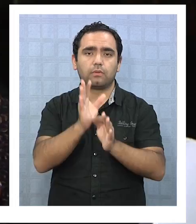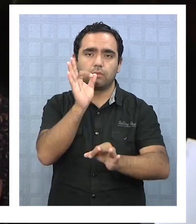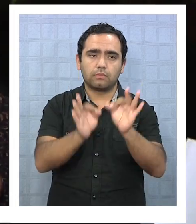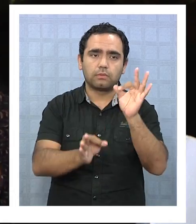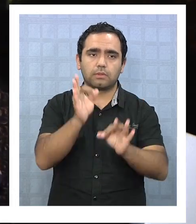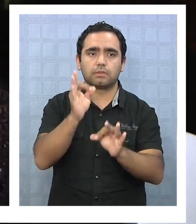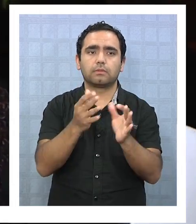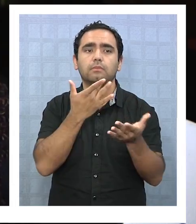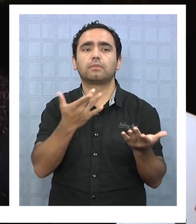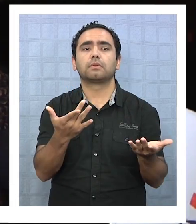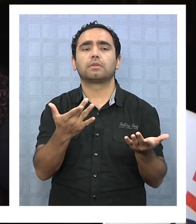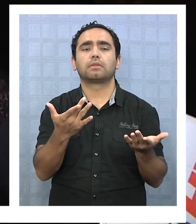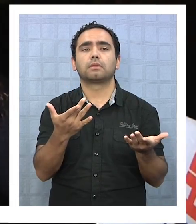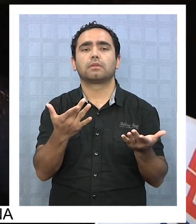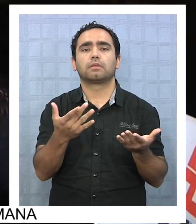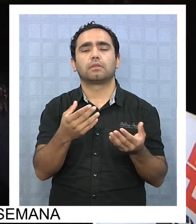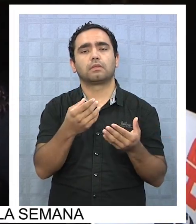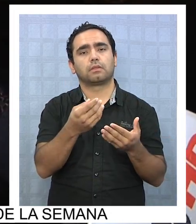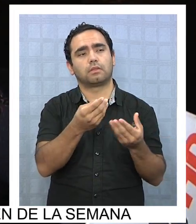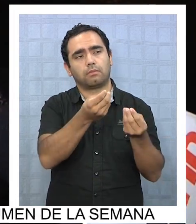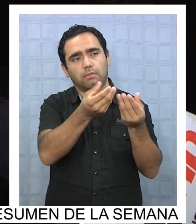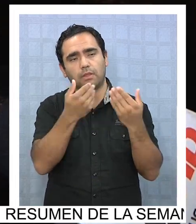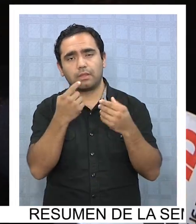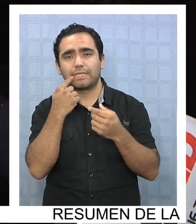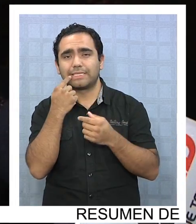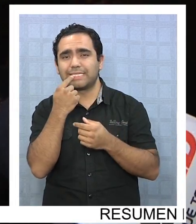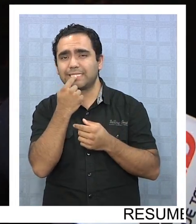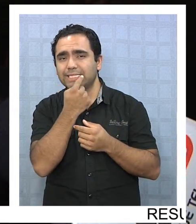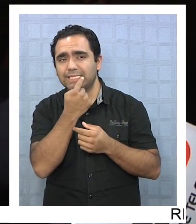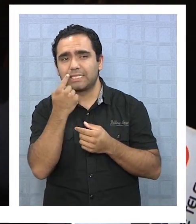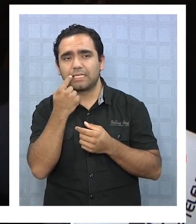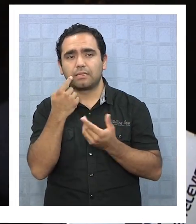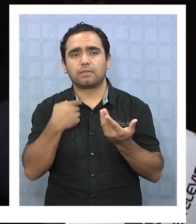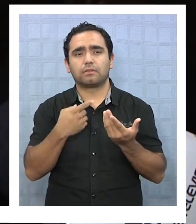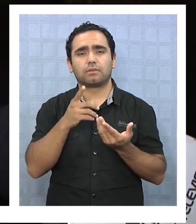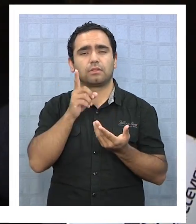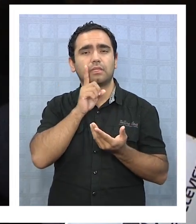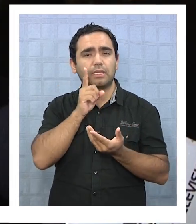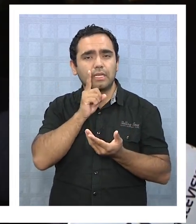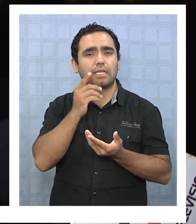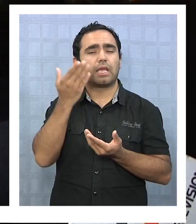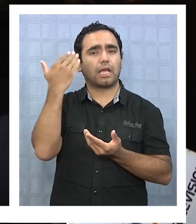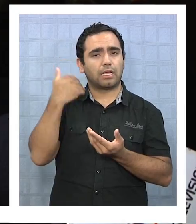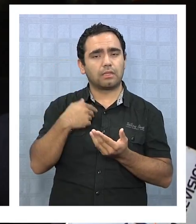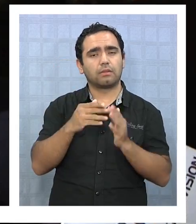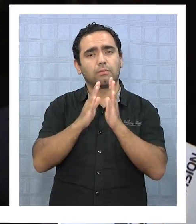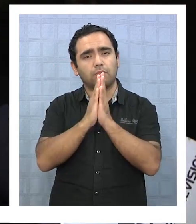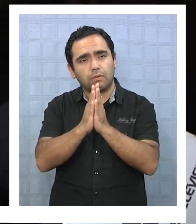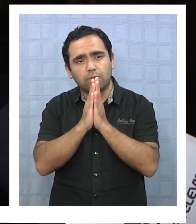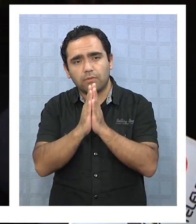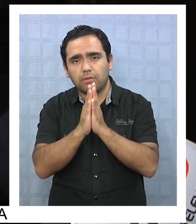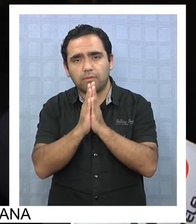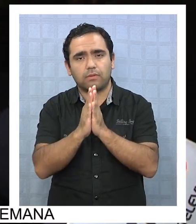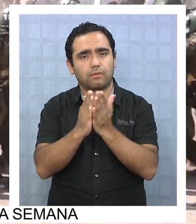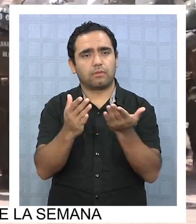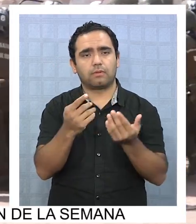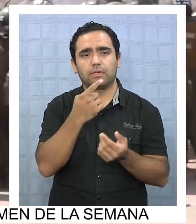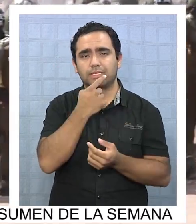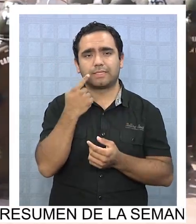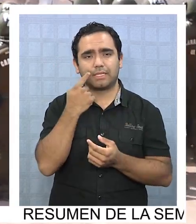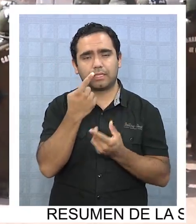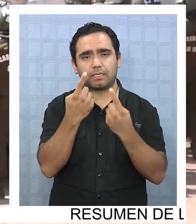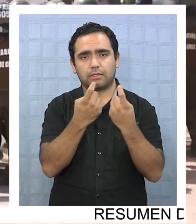y que me regrese mis dientes, los dientes que yo tenía, lo único que estoy pidiendo, por favor, y de corazón lo pido, por favor.